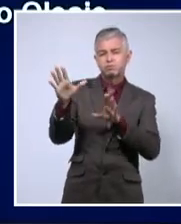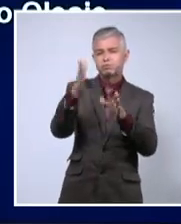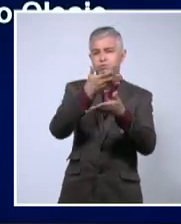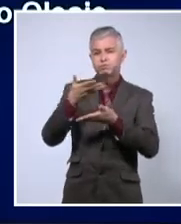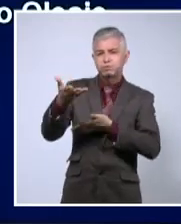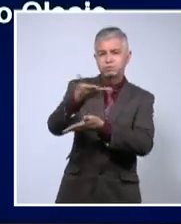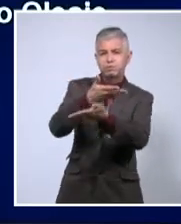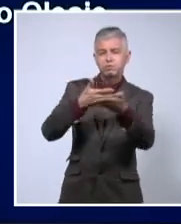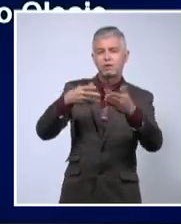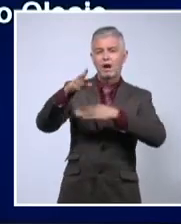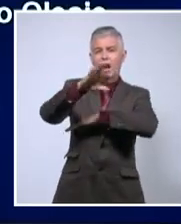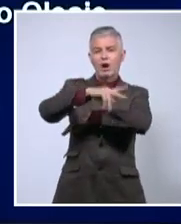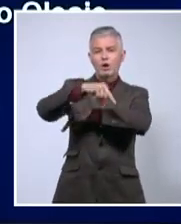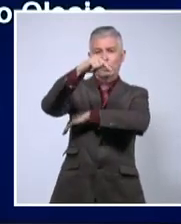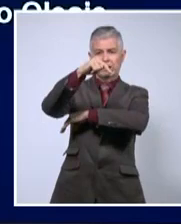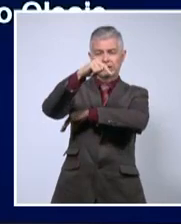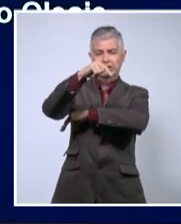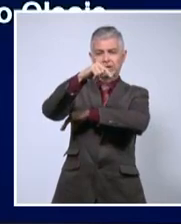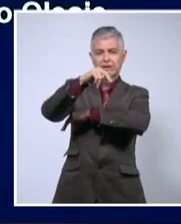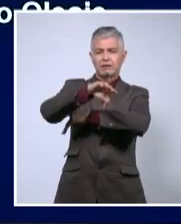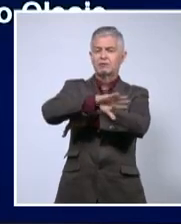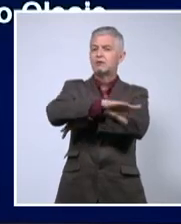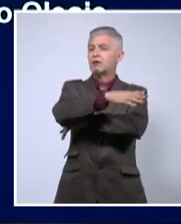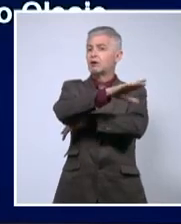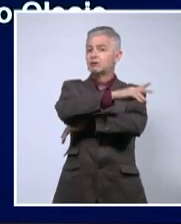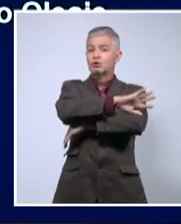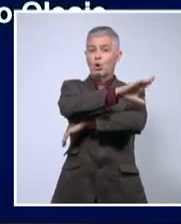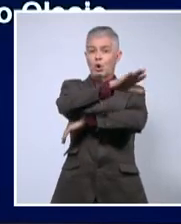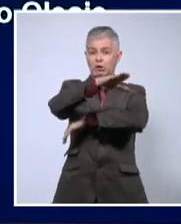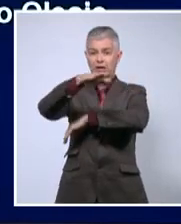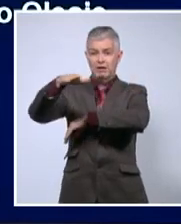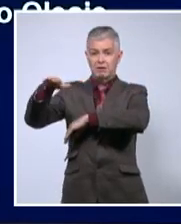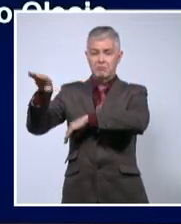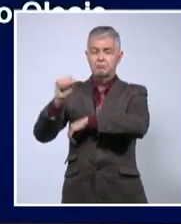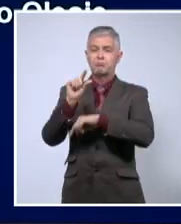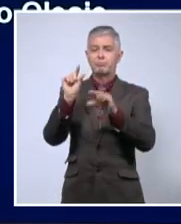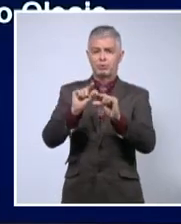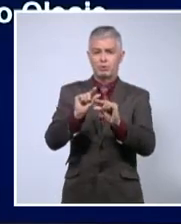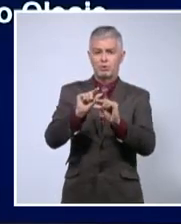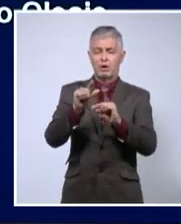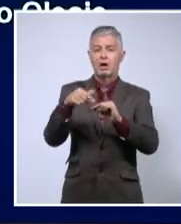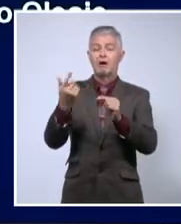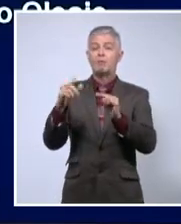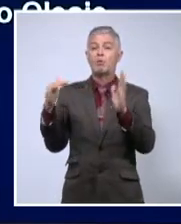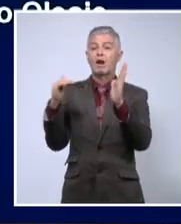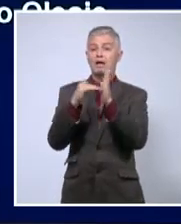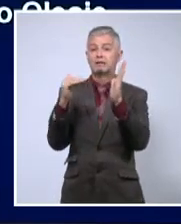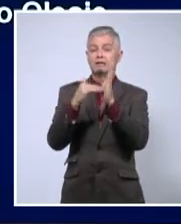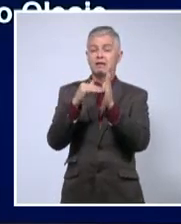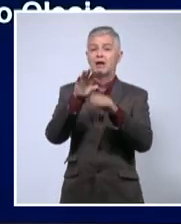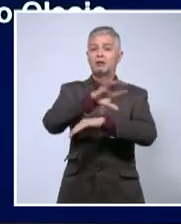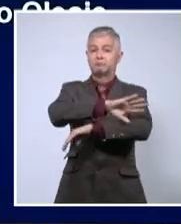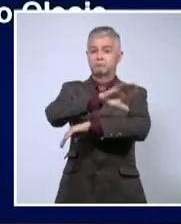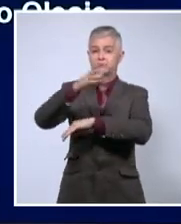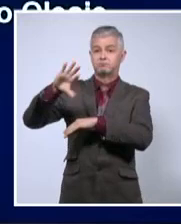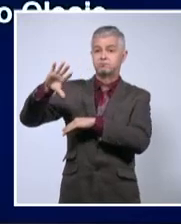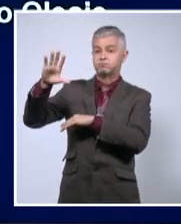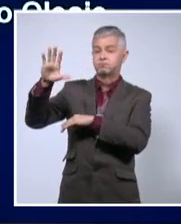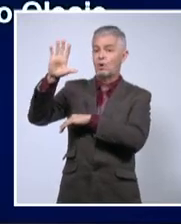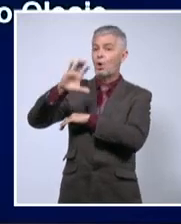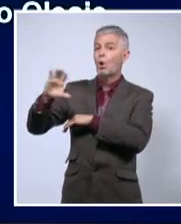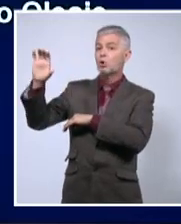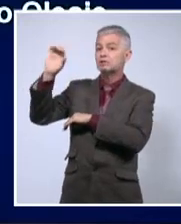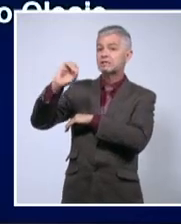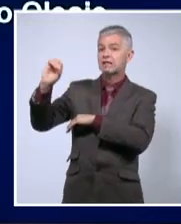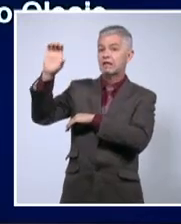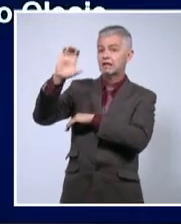la costa norte. Habrá poco oleaje en todo el litoral norte, que se irá incrementando a oleaje en la costa norte occidental y central,